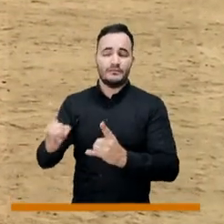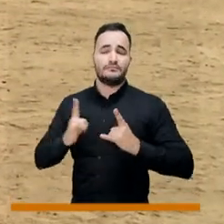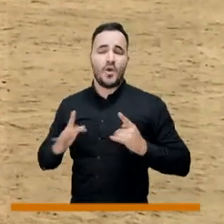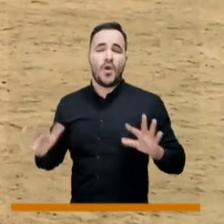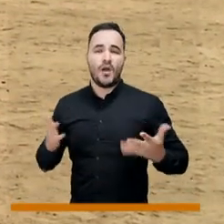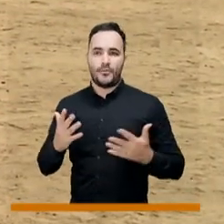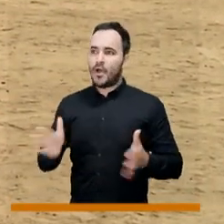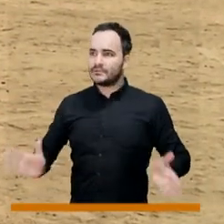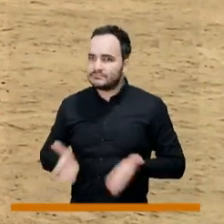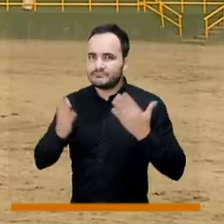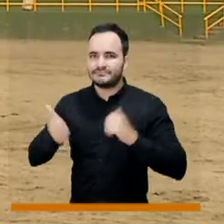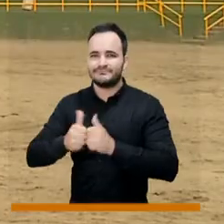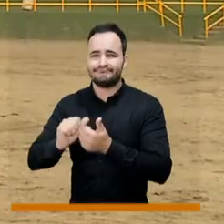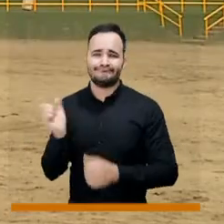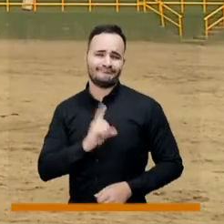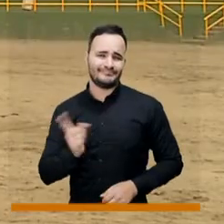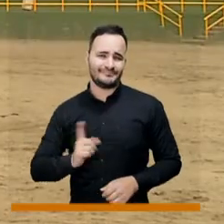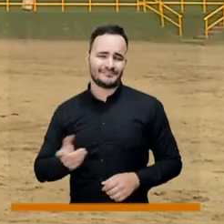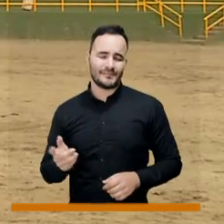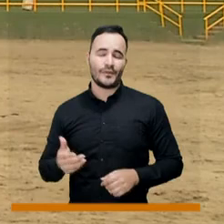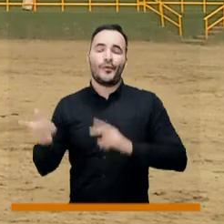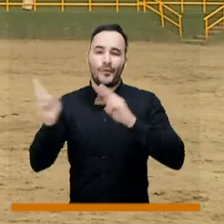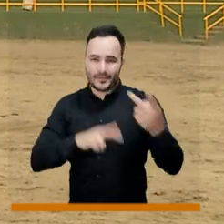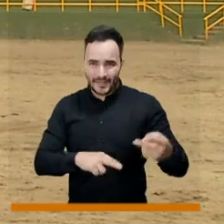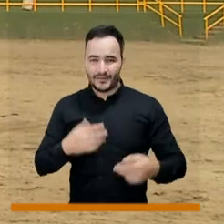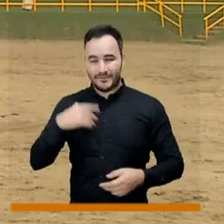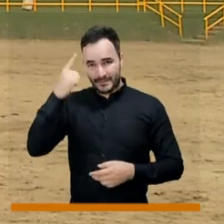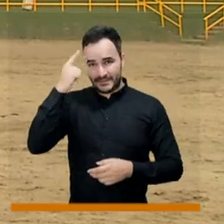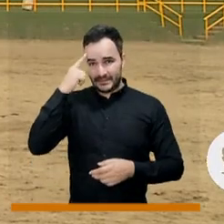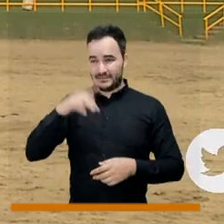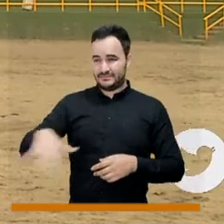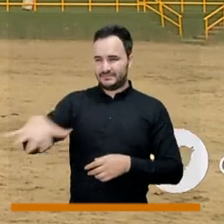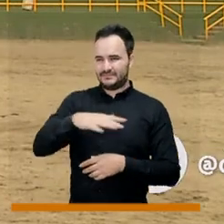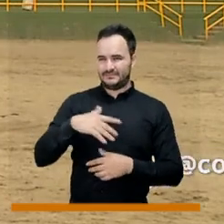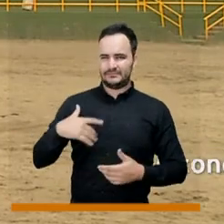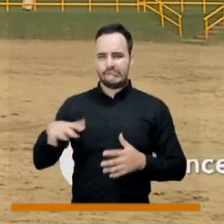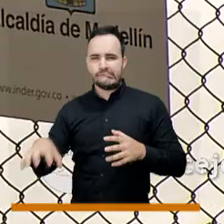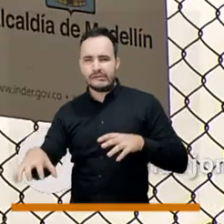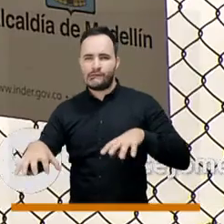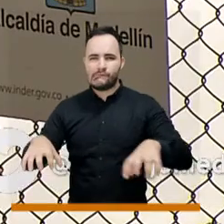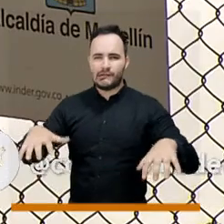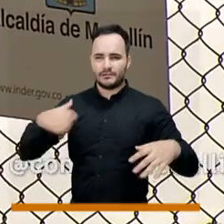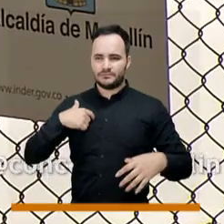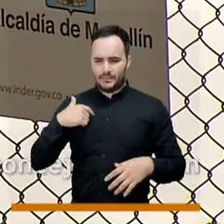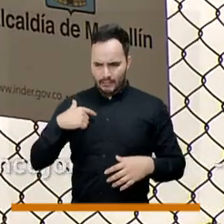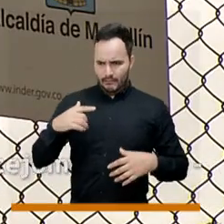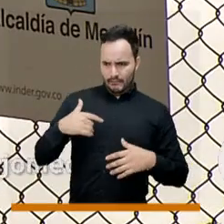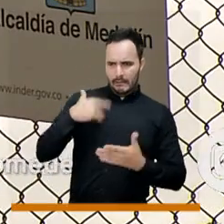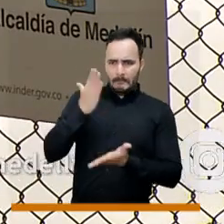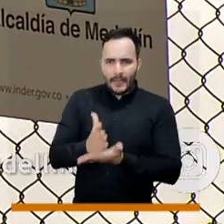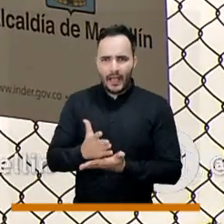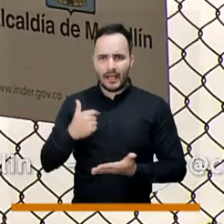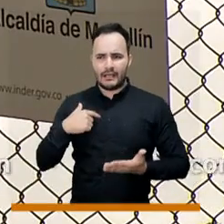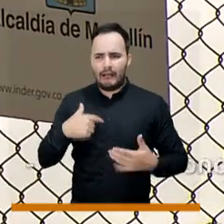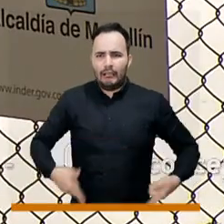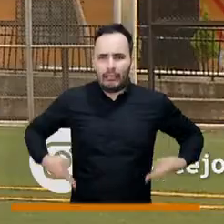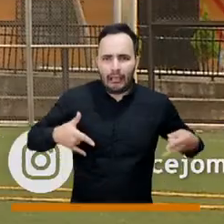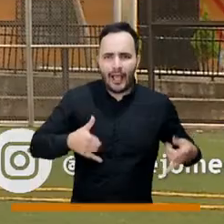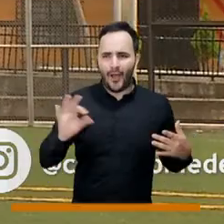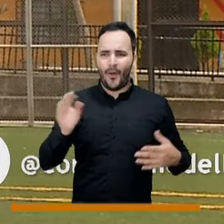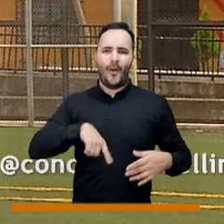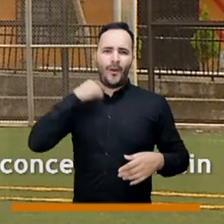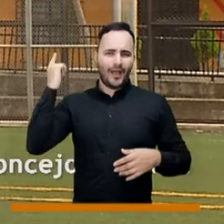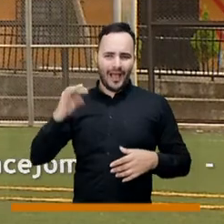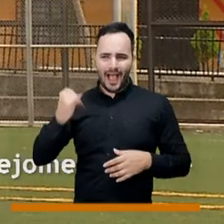las chicas no se van a animar a practicar un deporte, ¿cierto? Así es. Si antes, por el contrario, el escenario se convierte en un riesgo para una lesión, pues yo no voy a ir a jugar, no